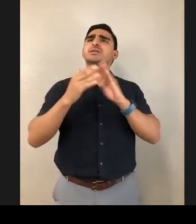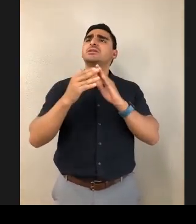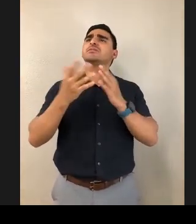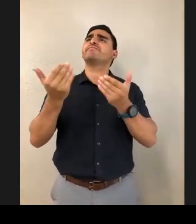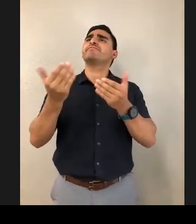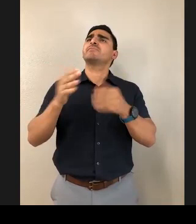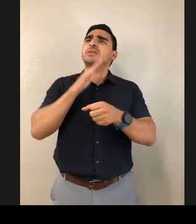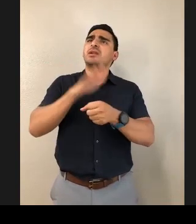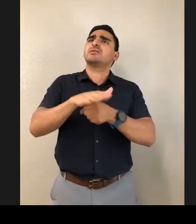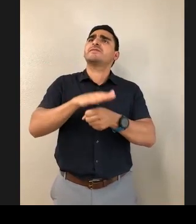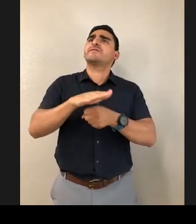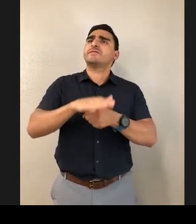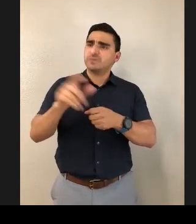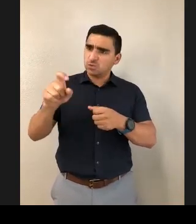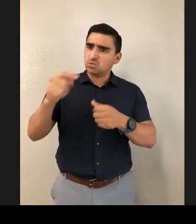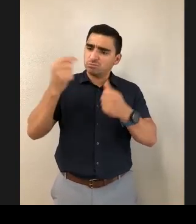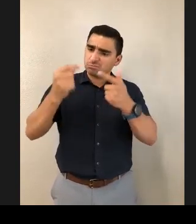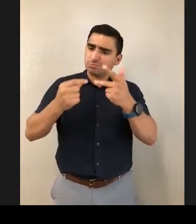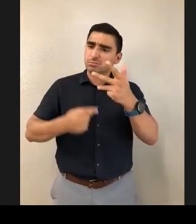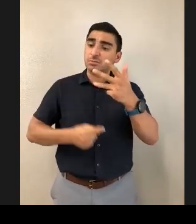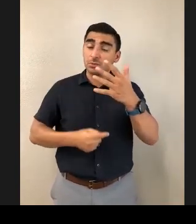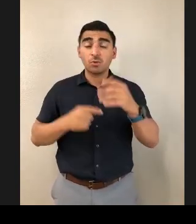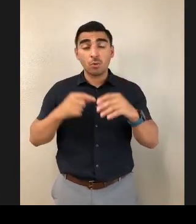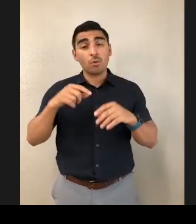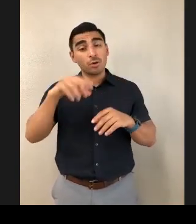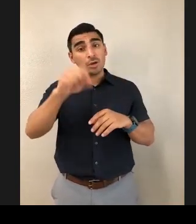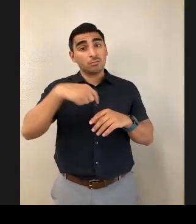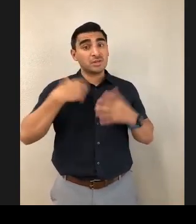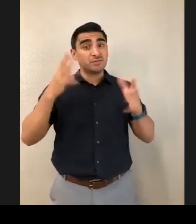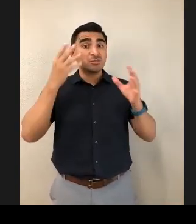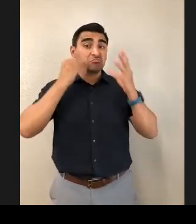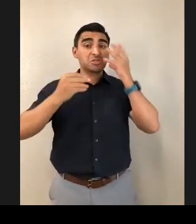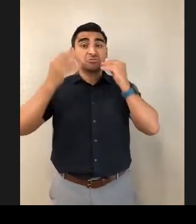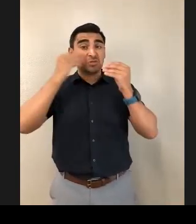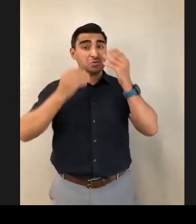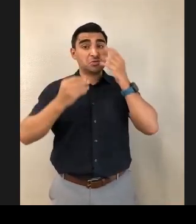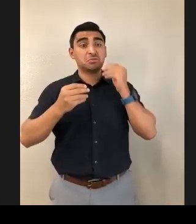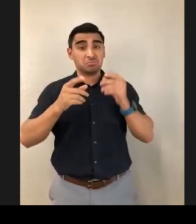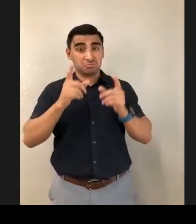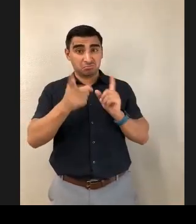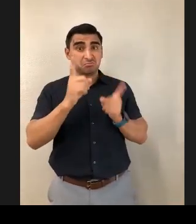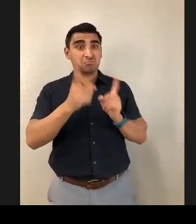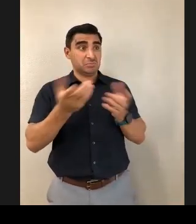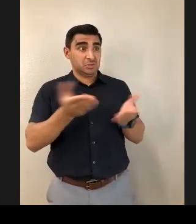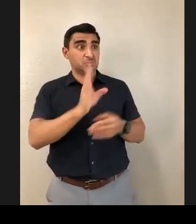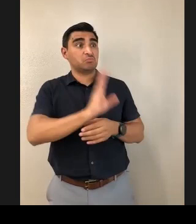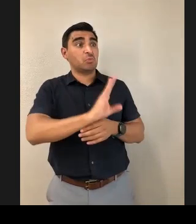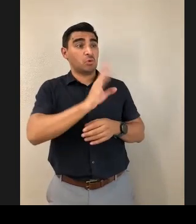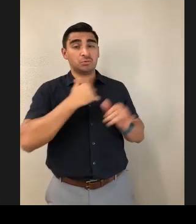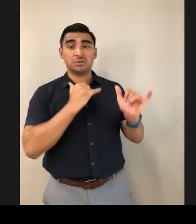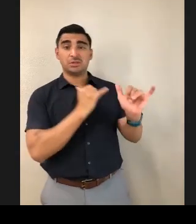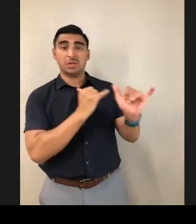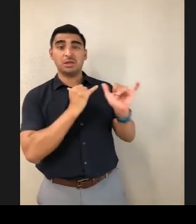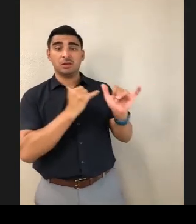Pero la ciudad sí no estaba haciendo un papel tan bueno como debería y yo tengo un problema con ese tipo